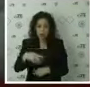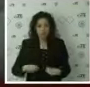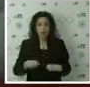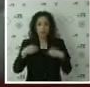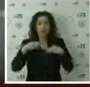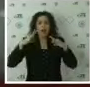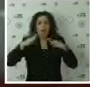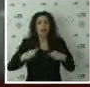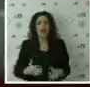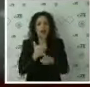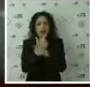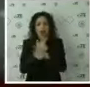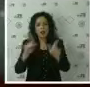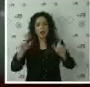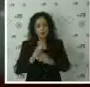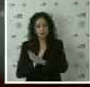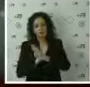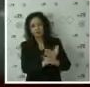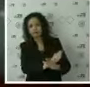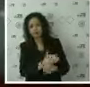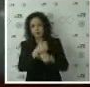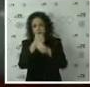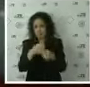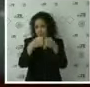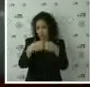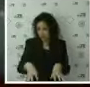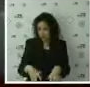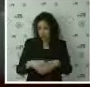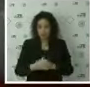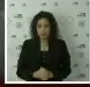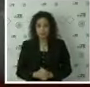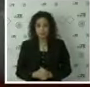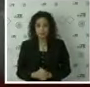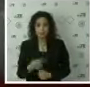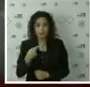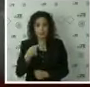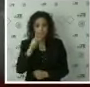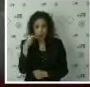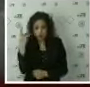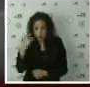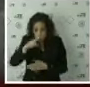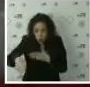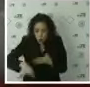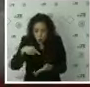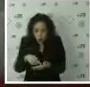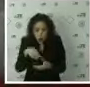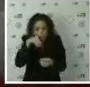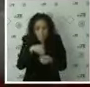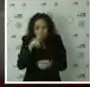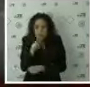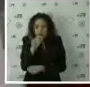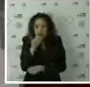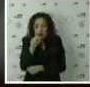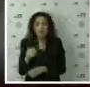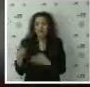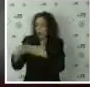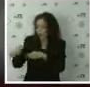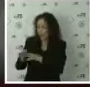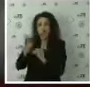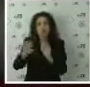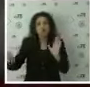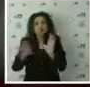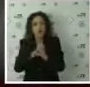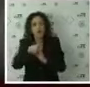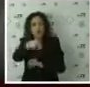exime que los hombres no vivan violencia, pero su espacio privado, o sea, su casa, su cuarto, donde ustedes